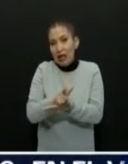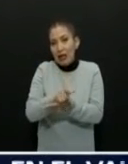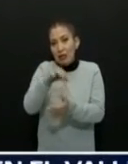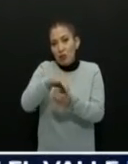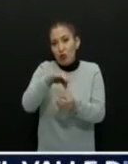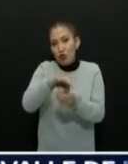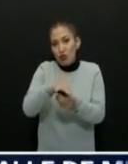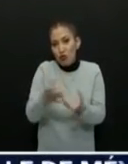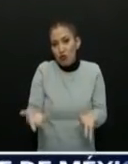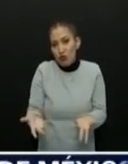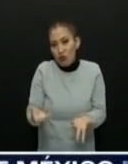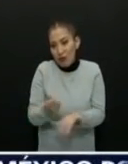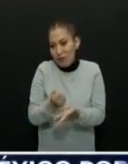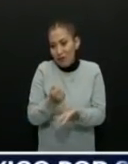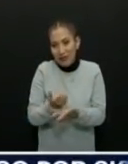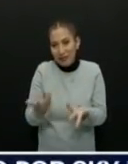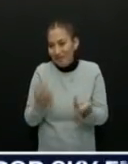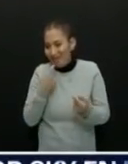electoral,